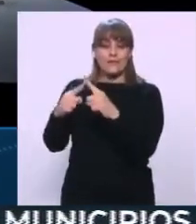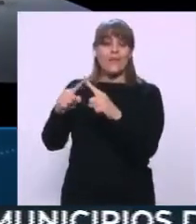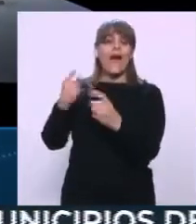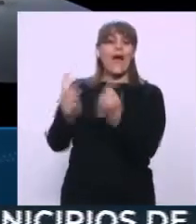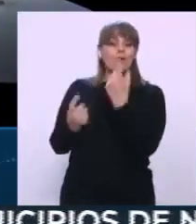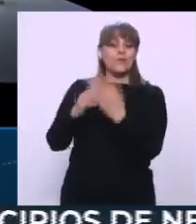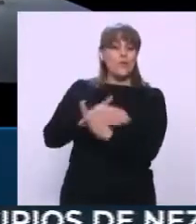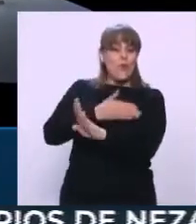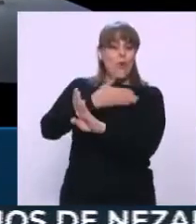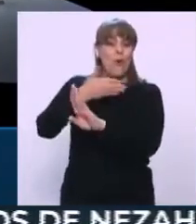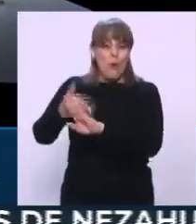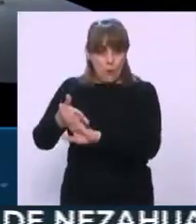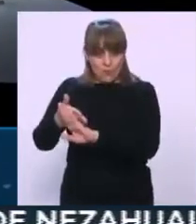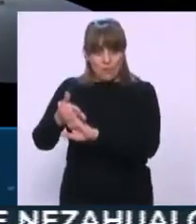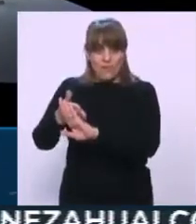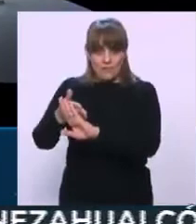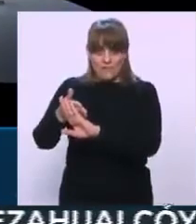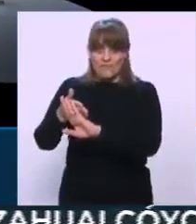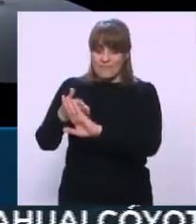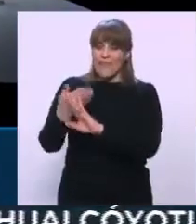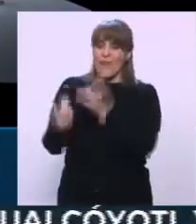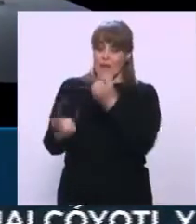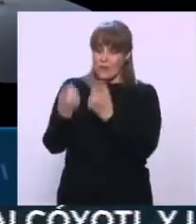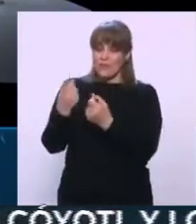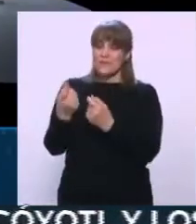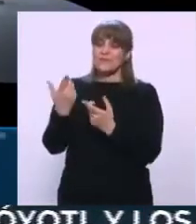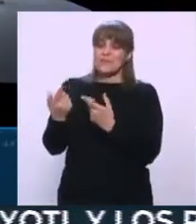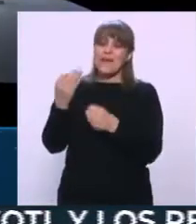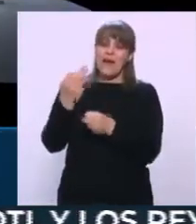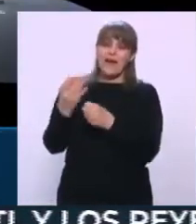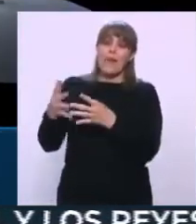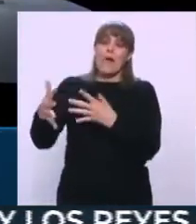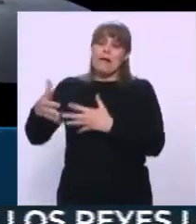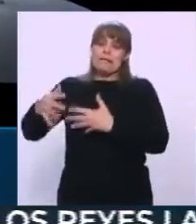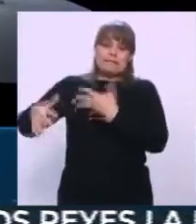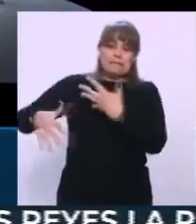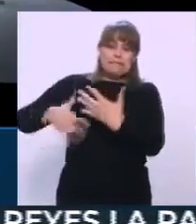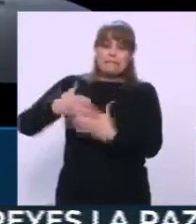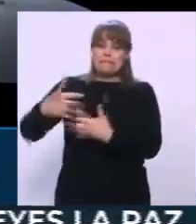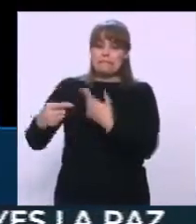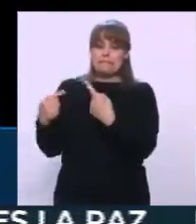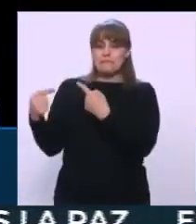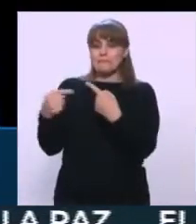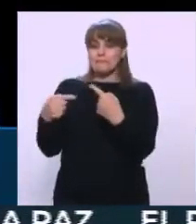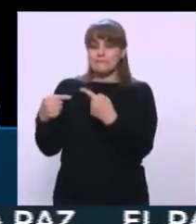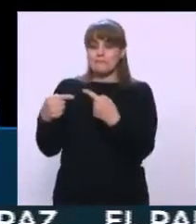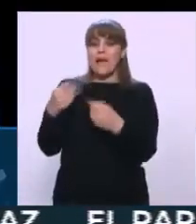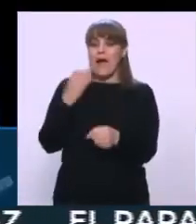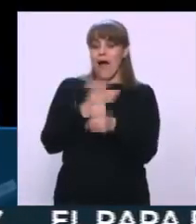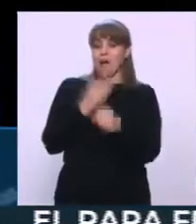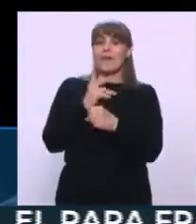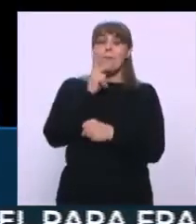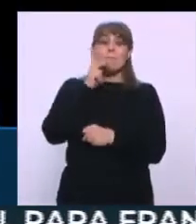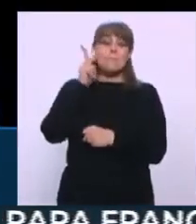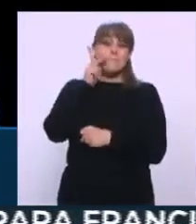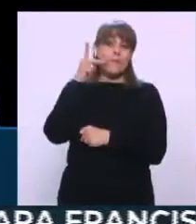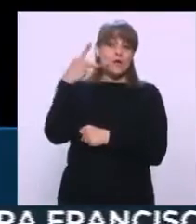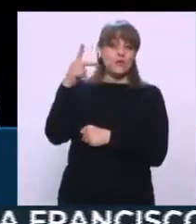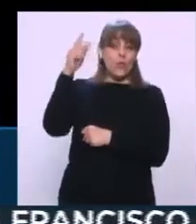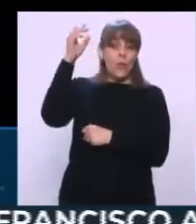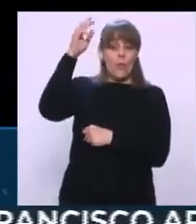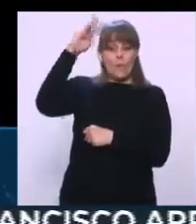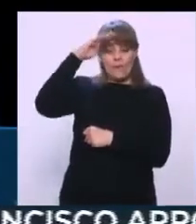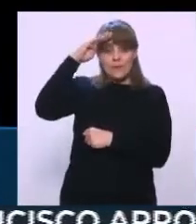van a contrarrestar. Entonces es parte de este rejuego. Yo creo que el Papa está en una lógica de